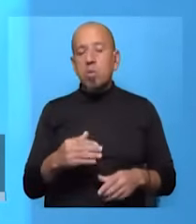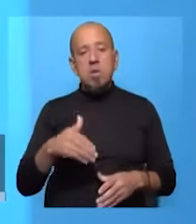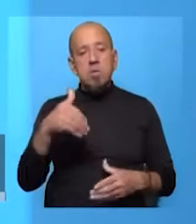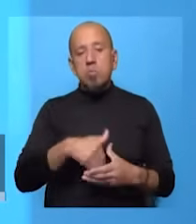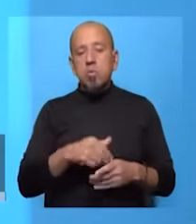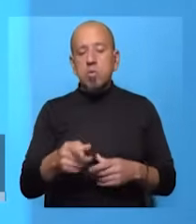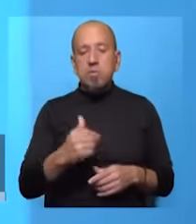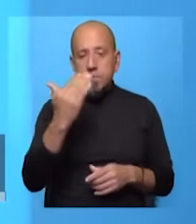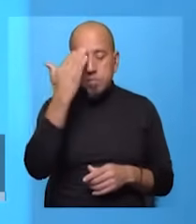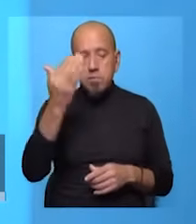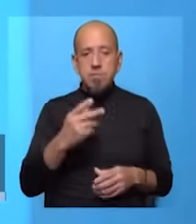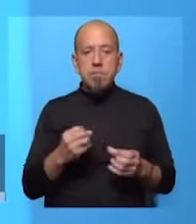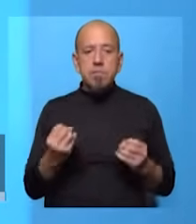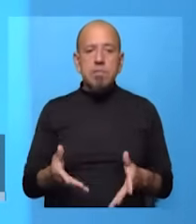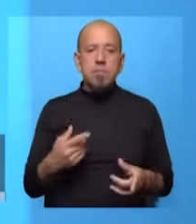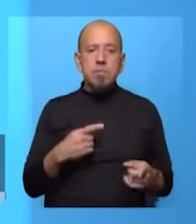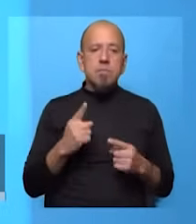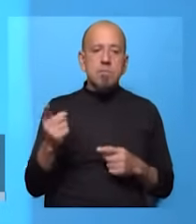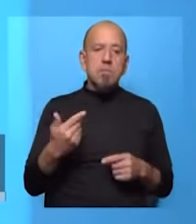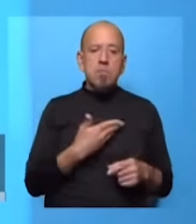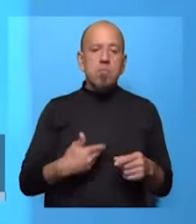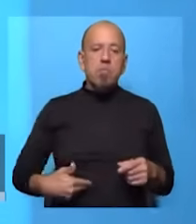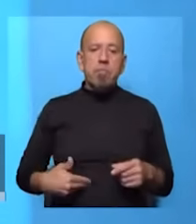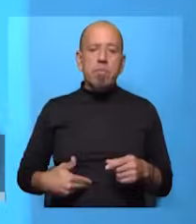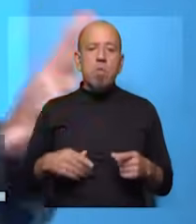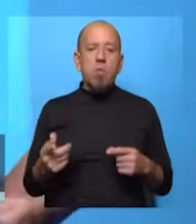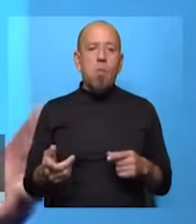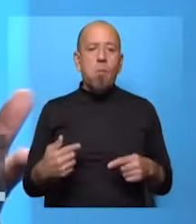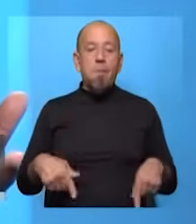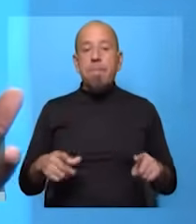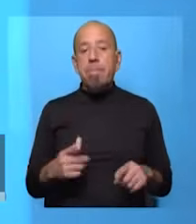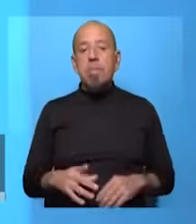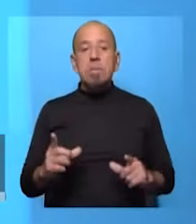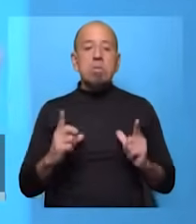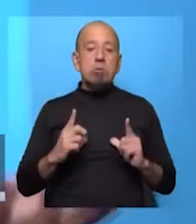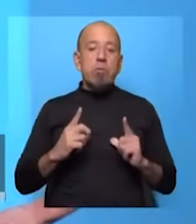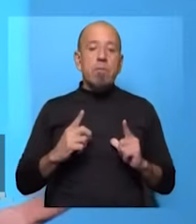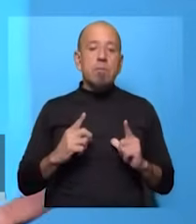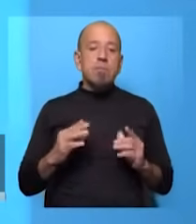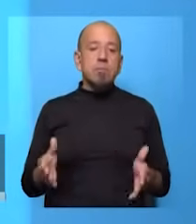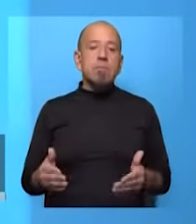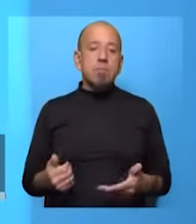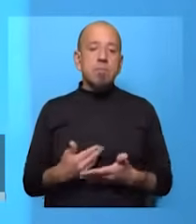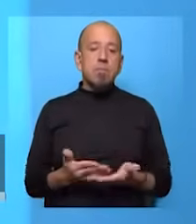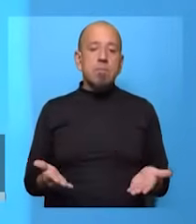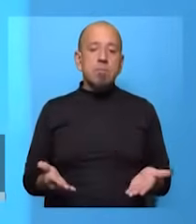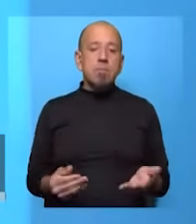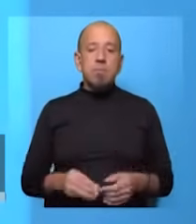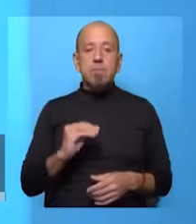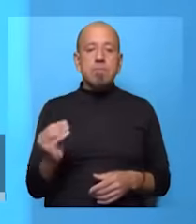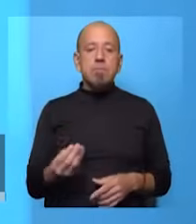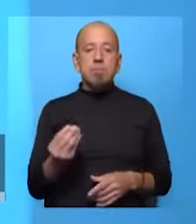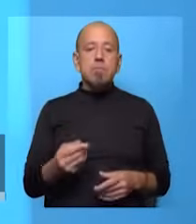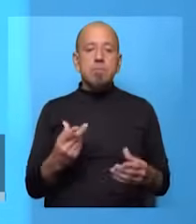elección primero porque se siente defraudada por este gobierno que despertó un conjunto de esperanzas y que se demostró que el gobierno ha fracasado ha tenido